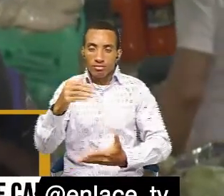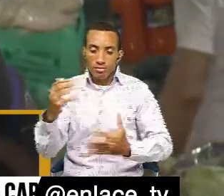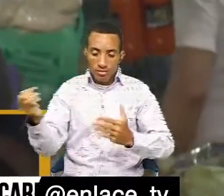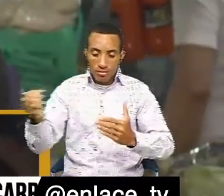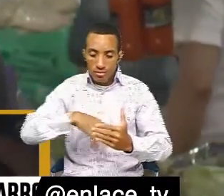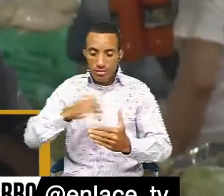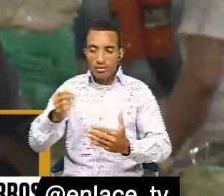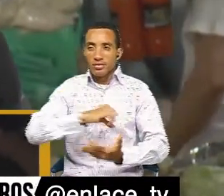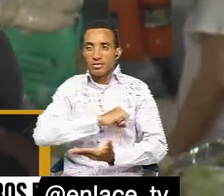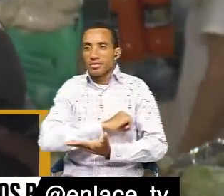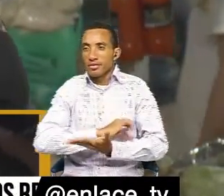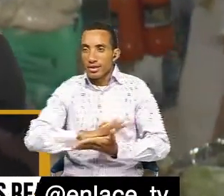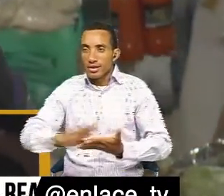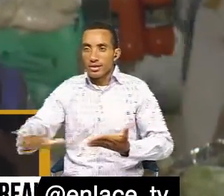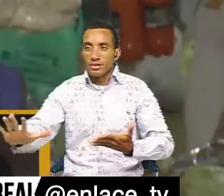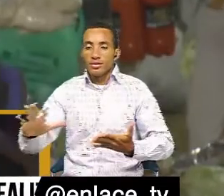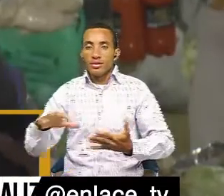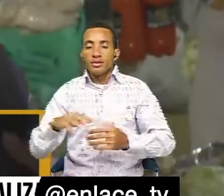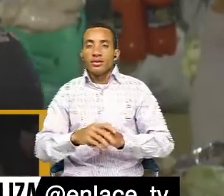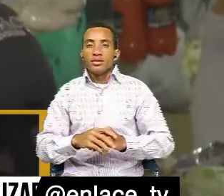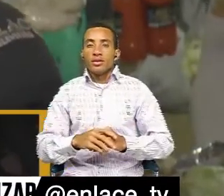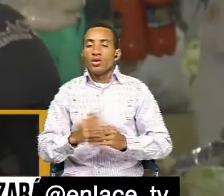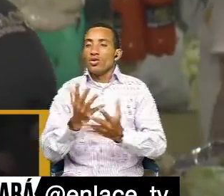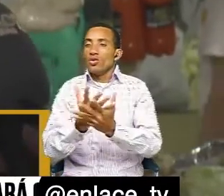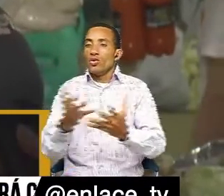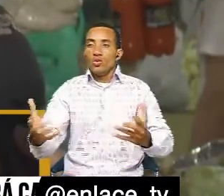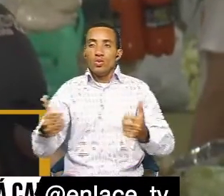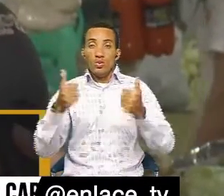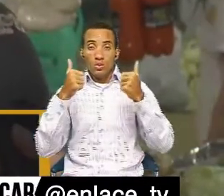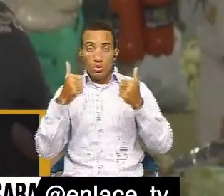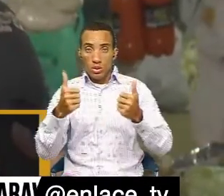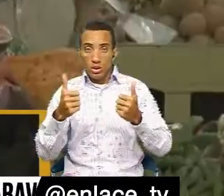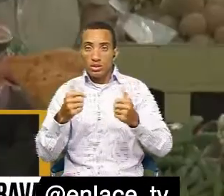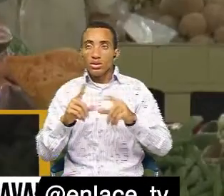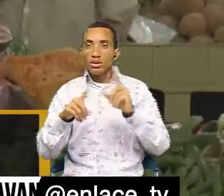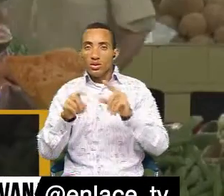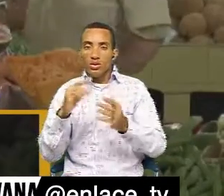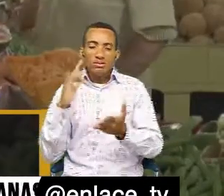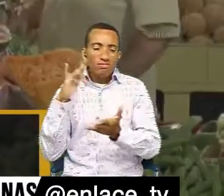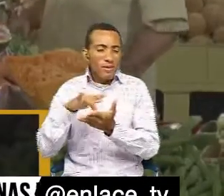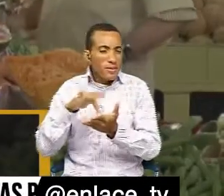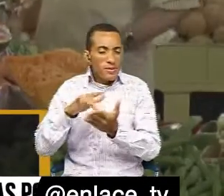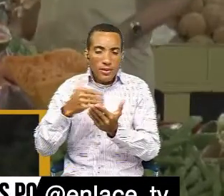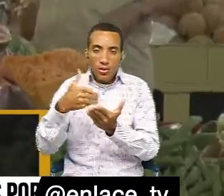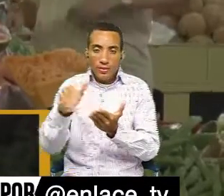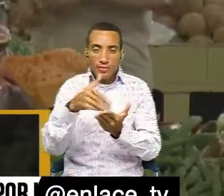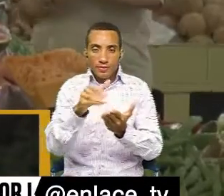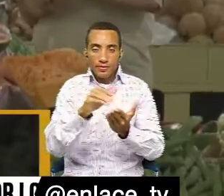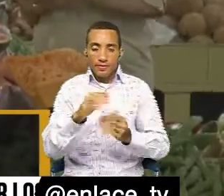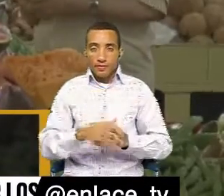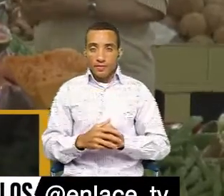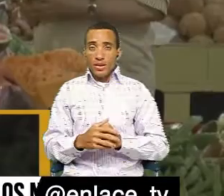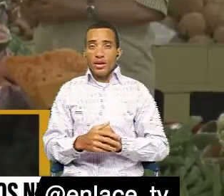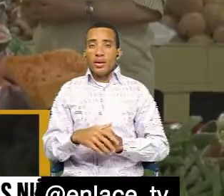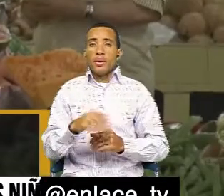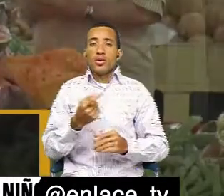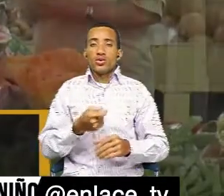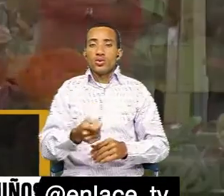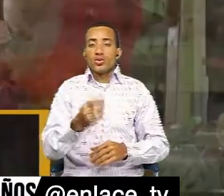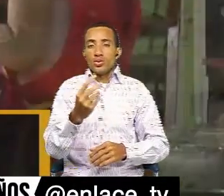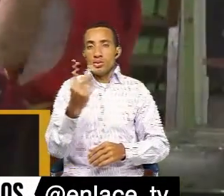gratis, muchas cosas buenas para nuestra distinguida clientela. Desde este viernes y hasta el próximo domingo 30 de octubre,